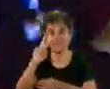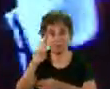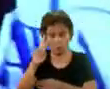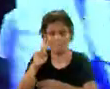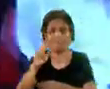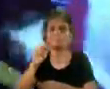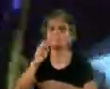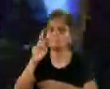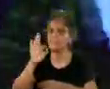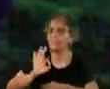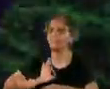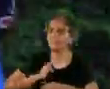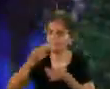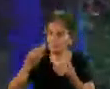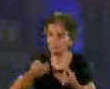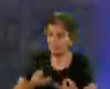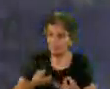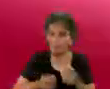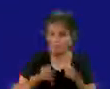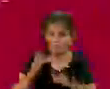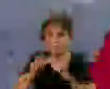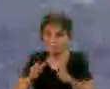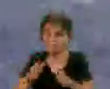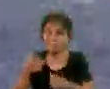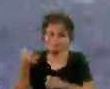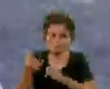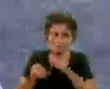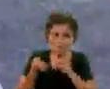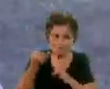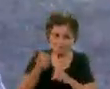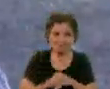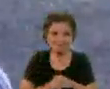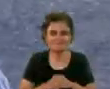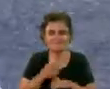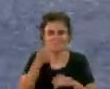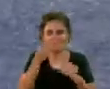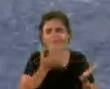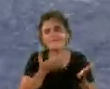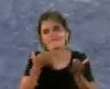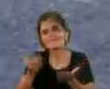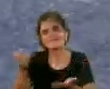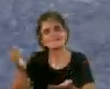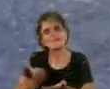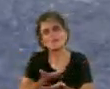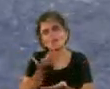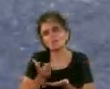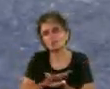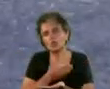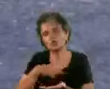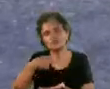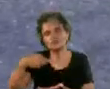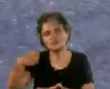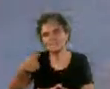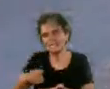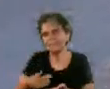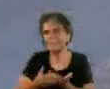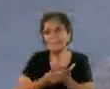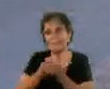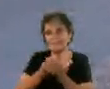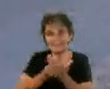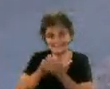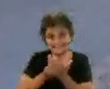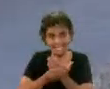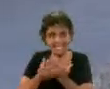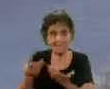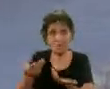de diferentes actividades. Tenemos la Feria de Productores, que siempre el Ministerio de Producción colabora con los eventos que hacemos en el parque.